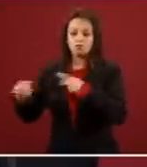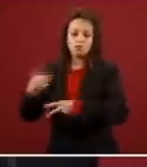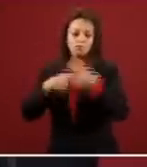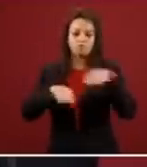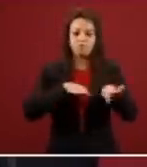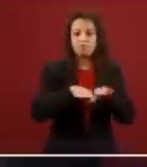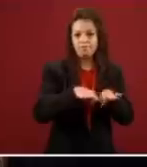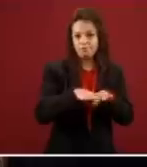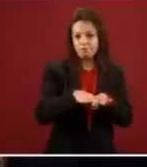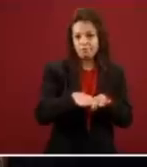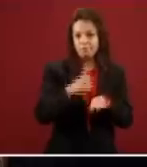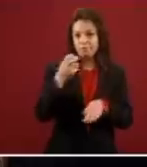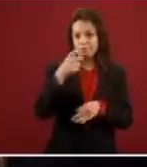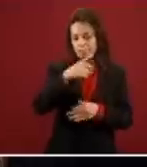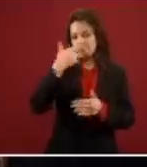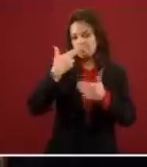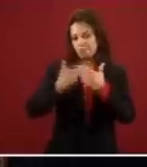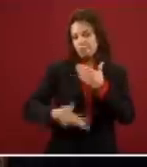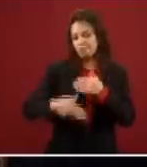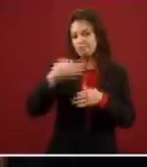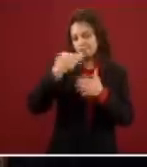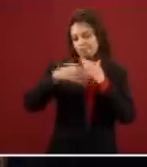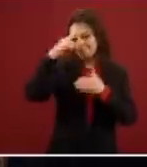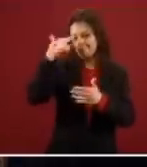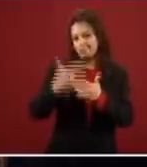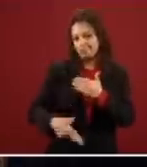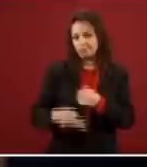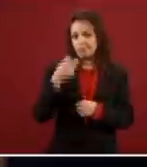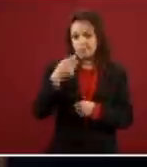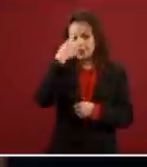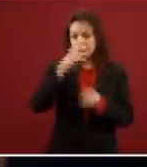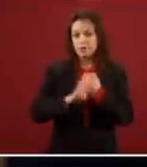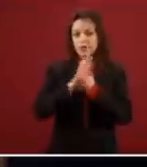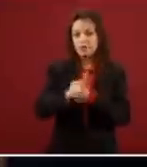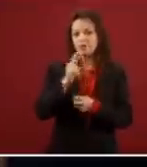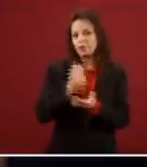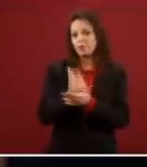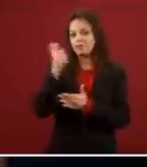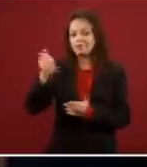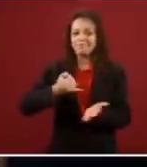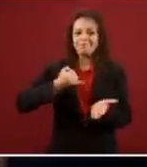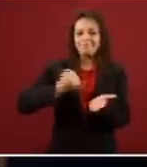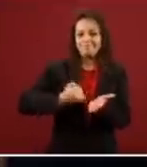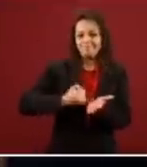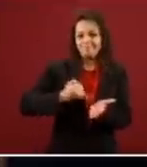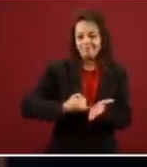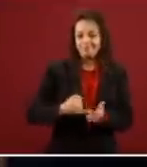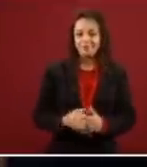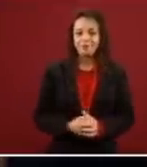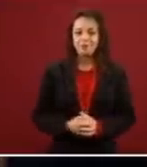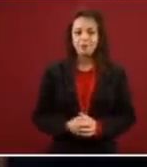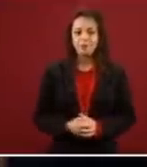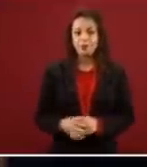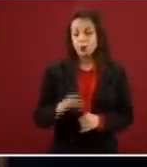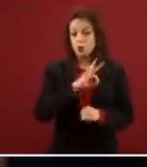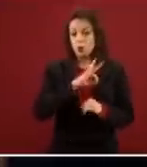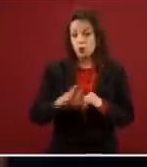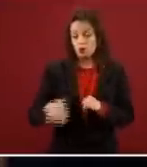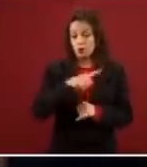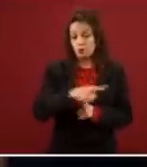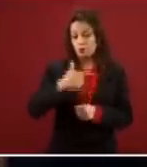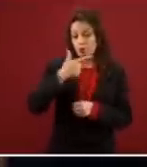las factureras para efecto de evadir los impuestos. Adelante, por favor. El último